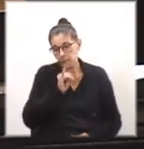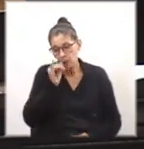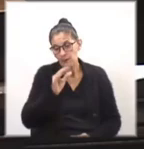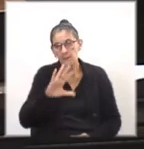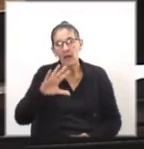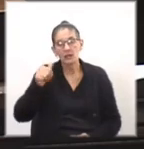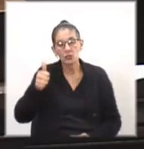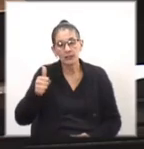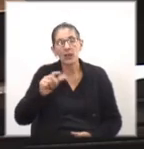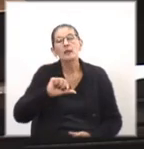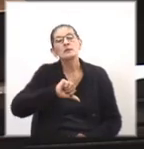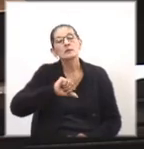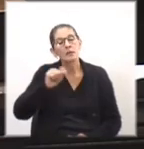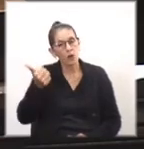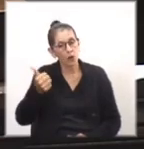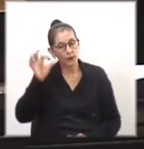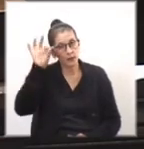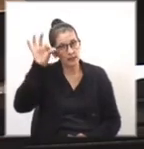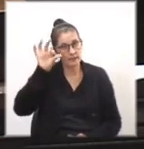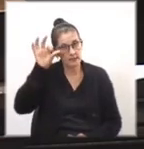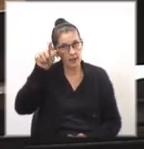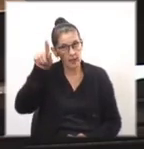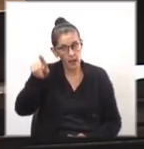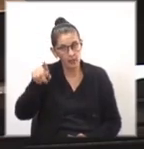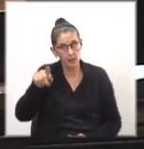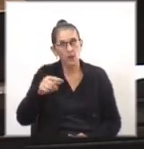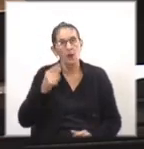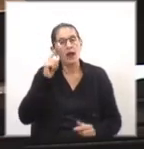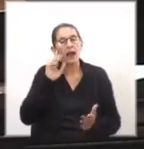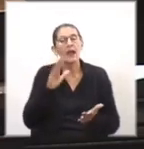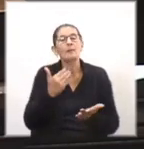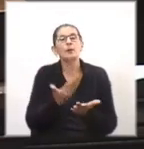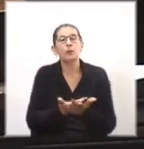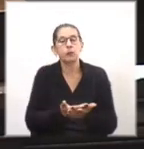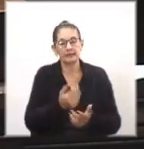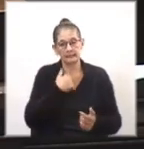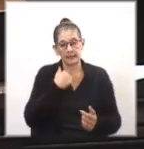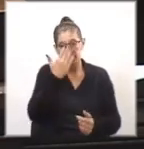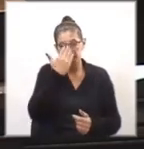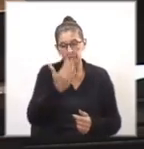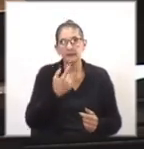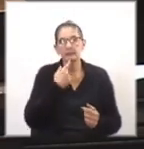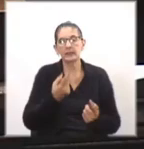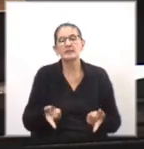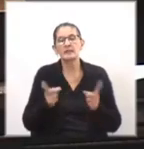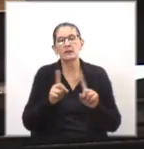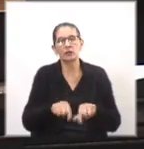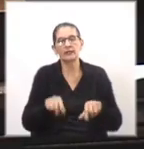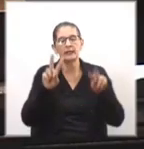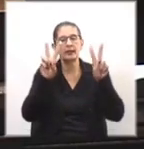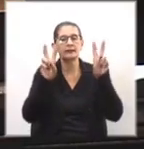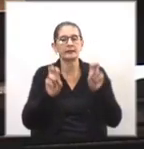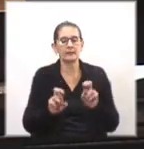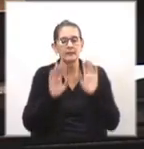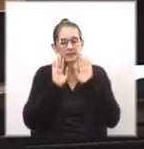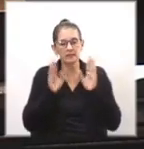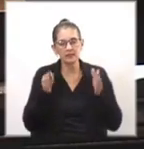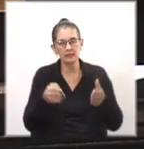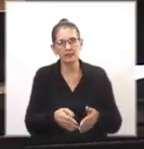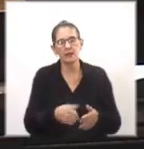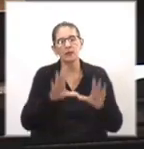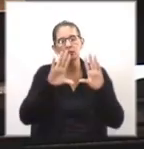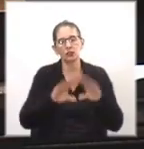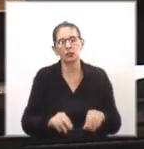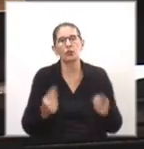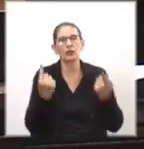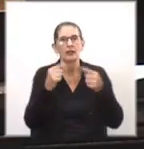se logró en el Senado, ante nuestra propuesta, que se volviera a un tema satanizado durante todo el debate,